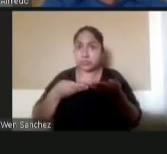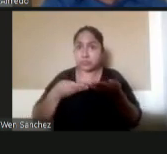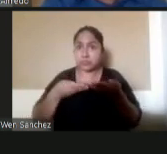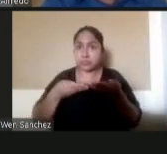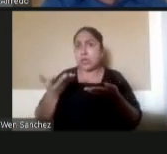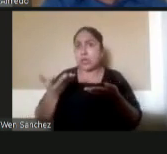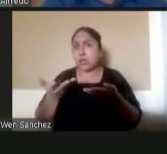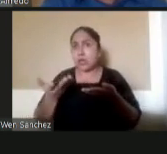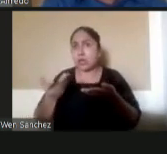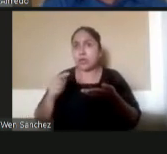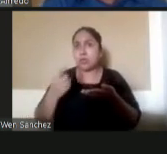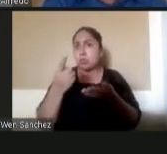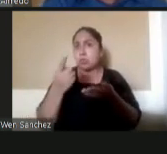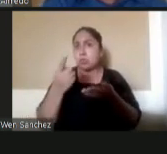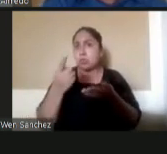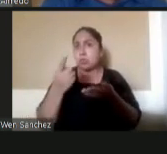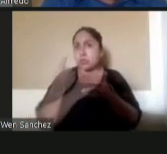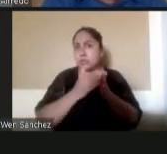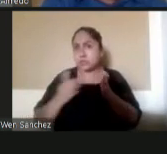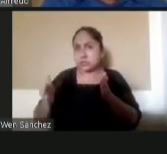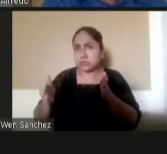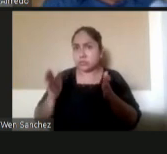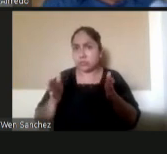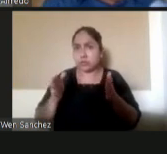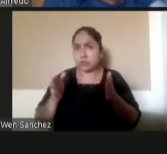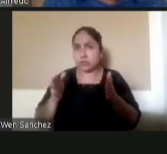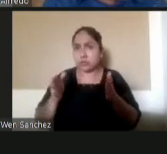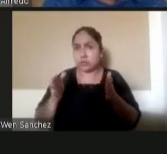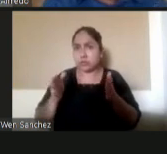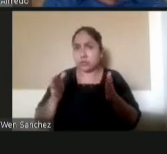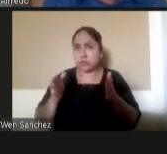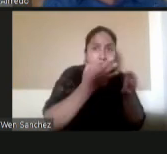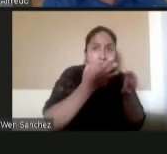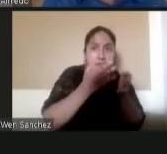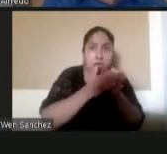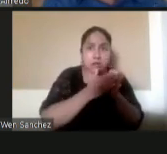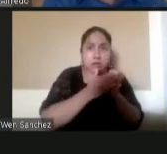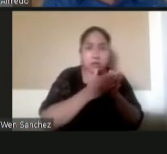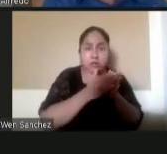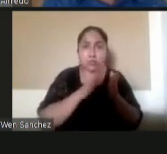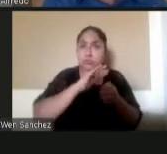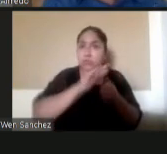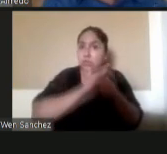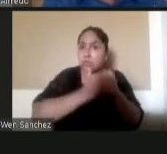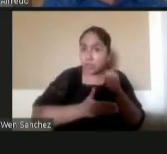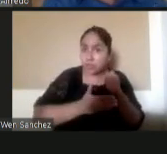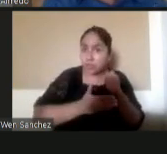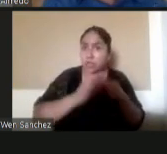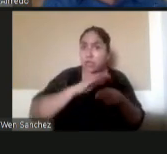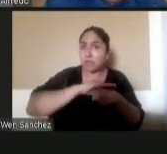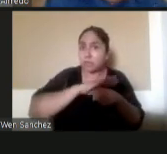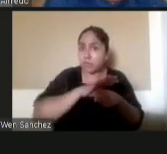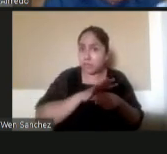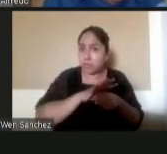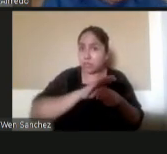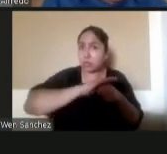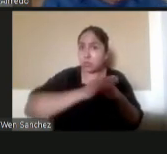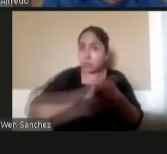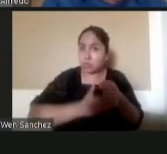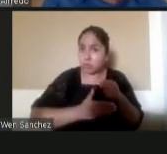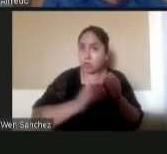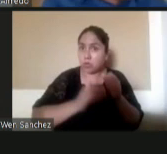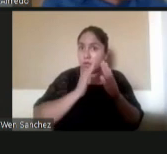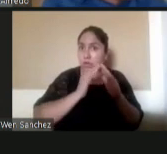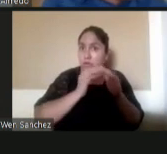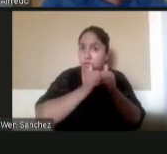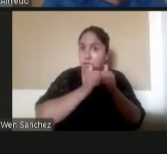mes que fuera oficialmente anunciado el fin de la contingencia por parte de las autoridades de salud